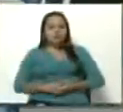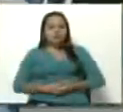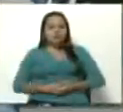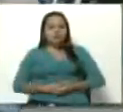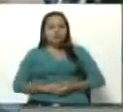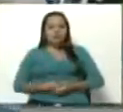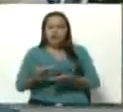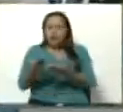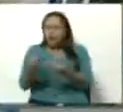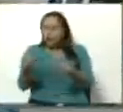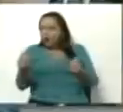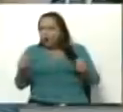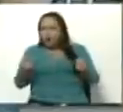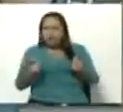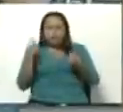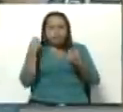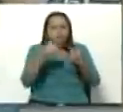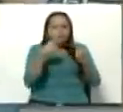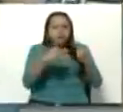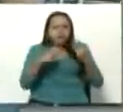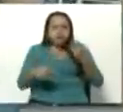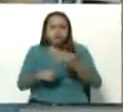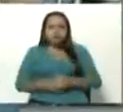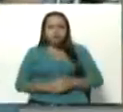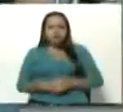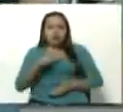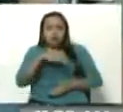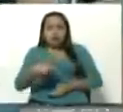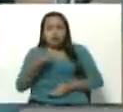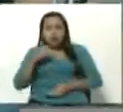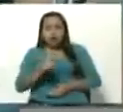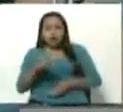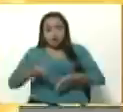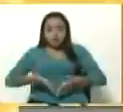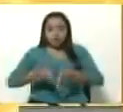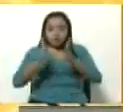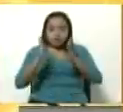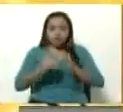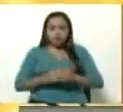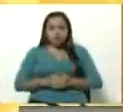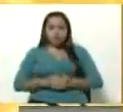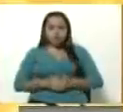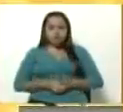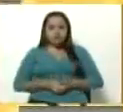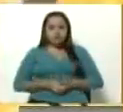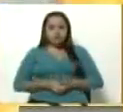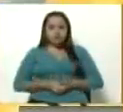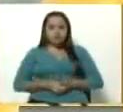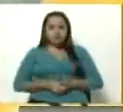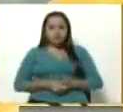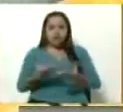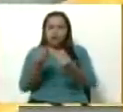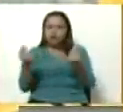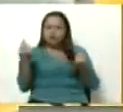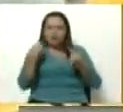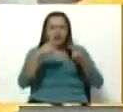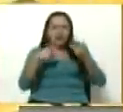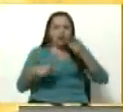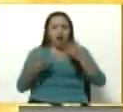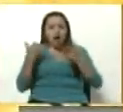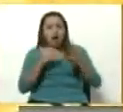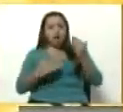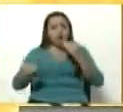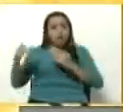Son muchos elementos que nosotros hemos transitado por este camino. Son muchas las cosas que hemos